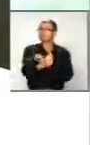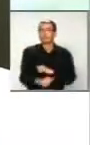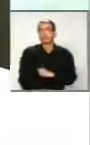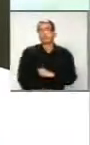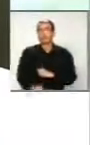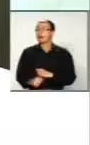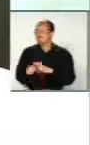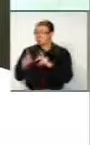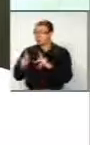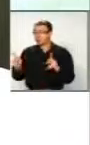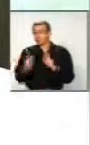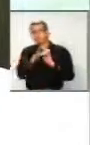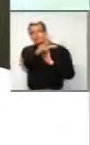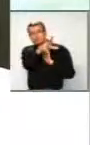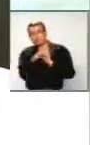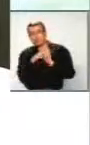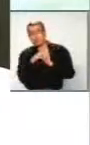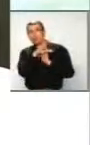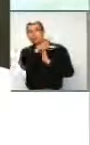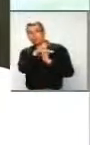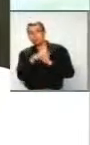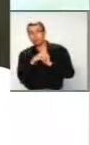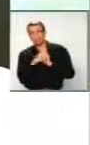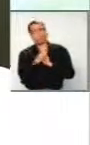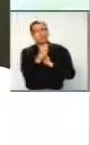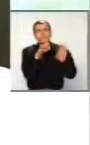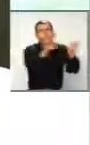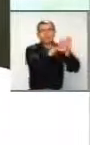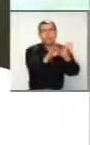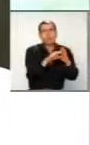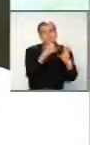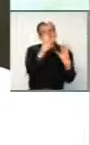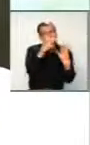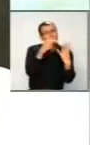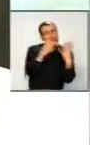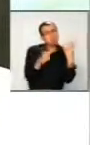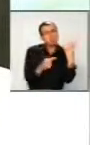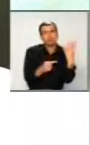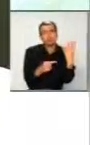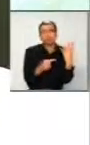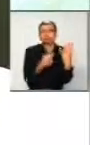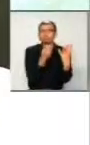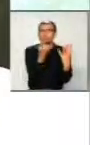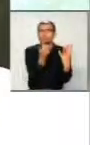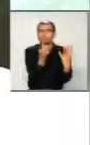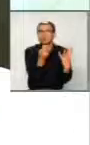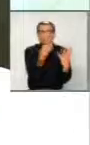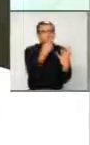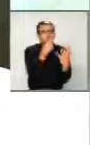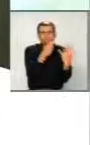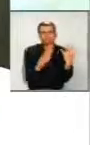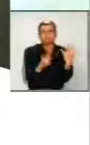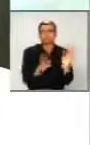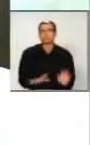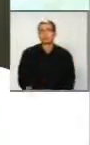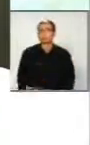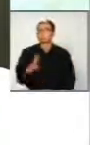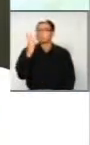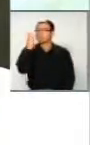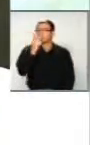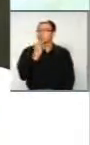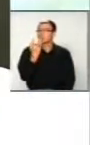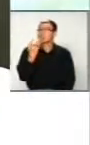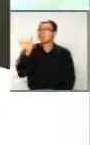el de Judith Sarmiento podemos contarlos en esta manito y nos sobran dedos. Porque lo que usted dice es cierto, la belleza es un factor que